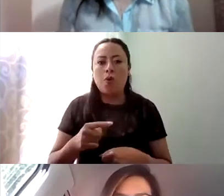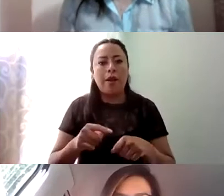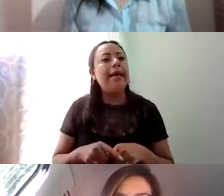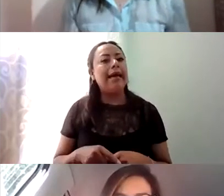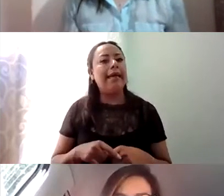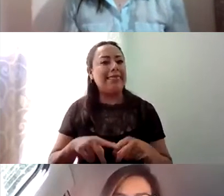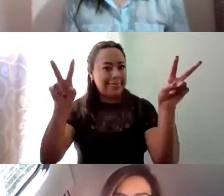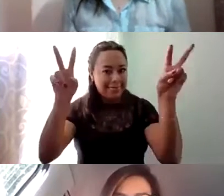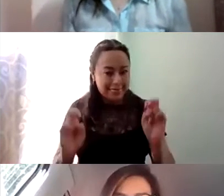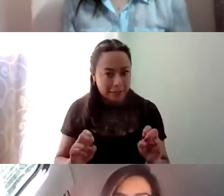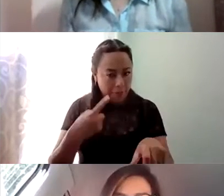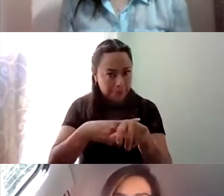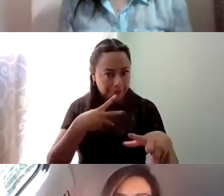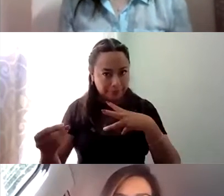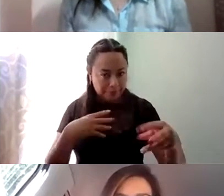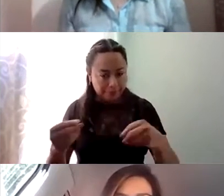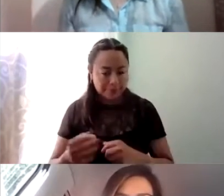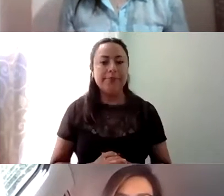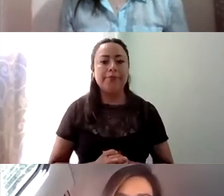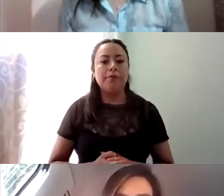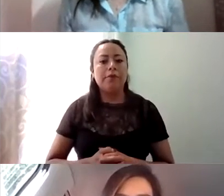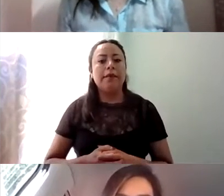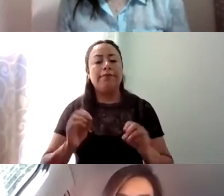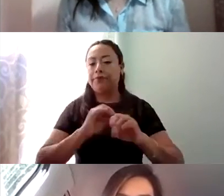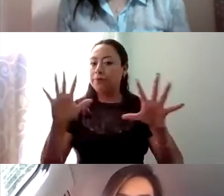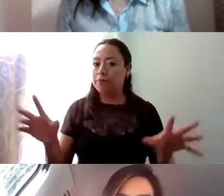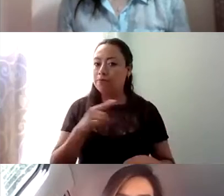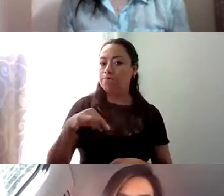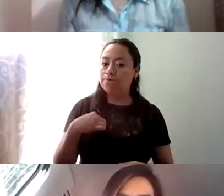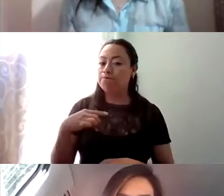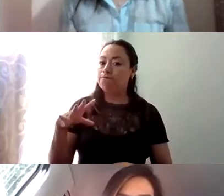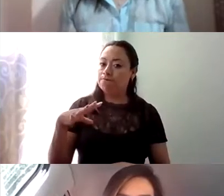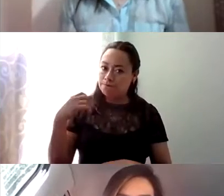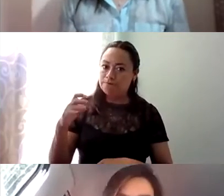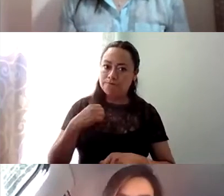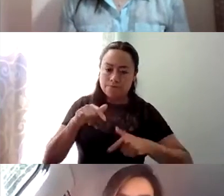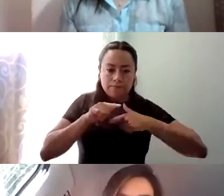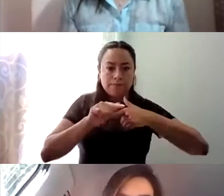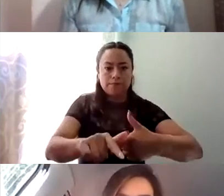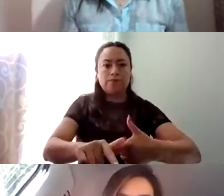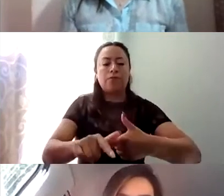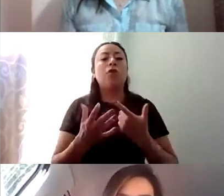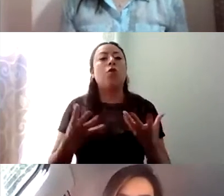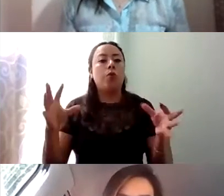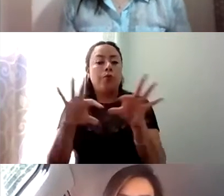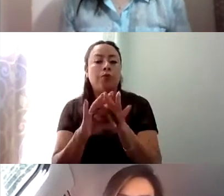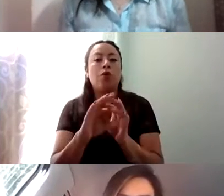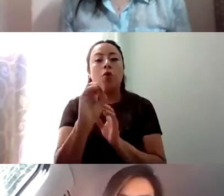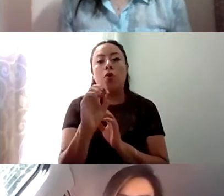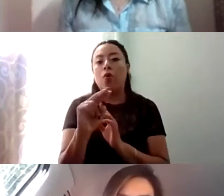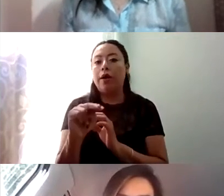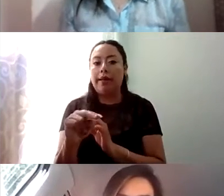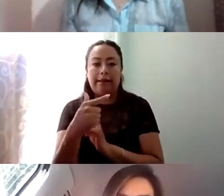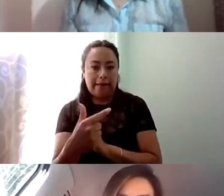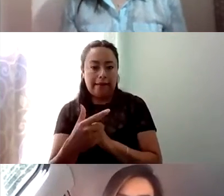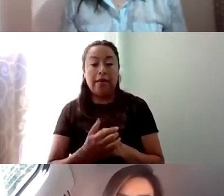Y bueno, por supuesto, seguir trabajando en vinculación con las ONGs. Si bien ahorita la capacitación ha tenido que ser